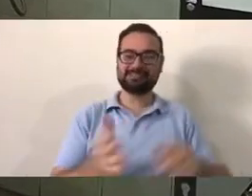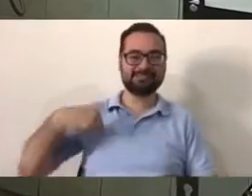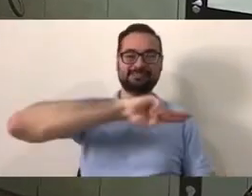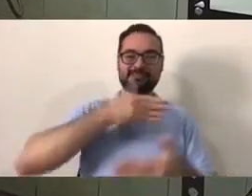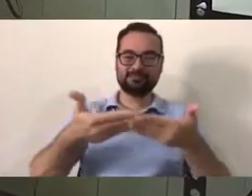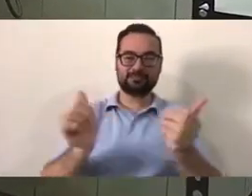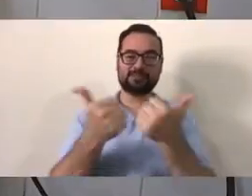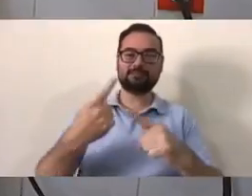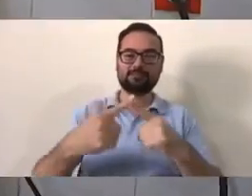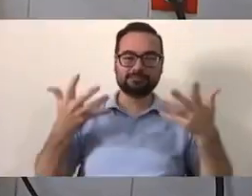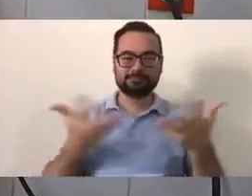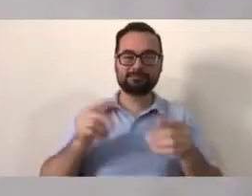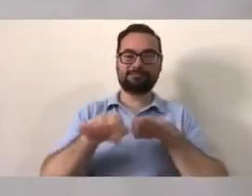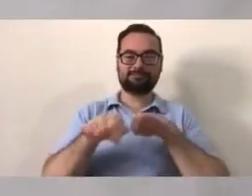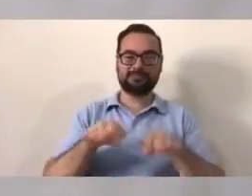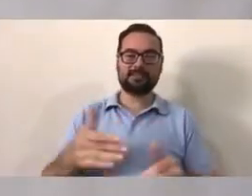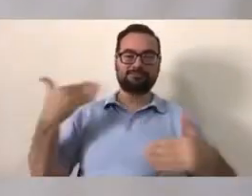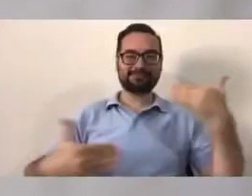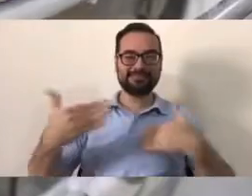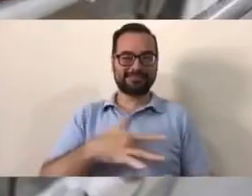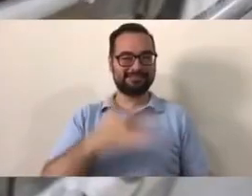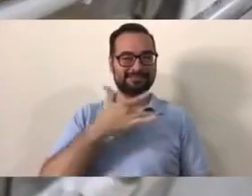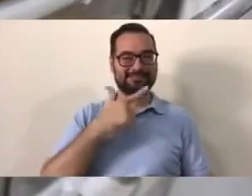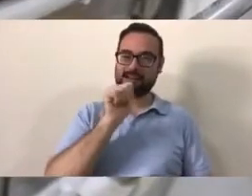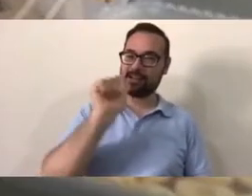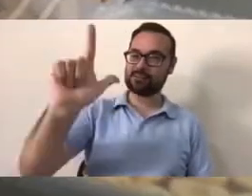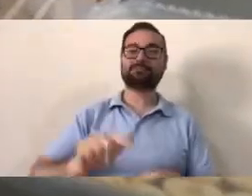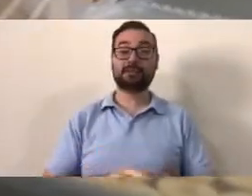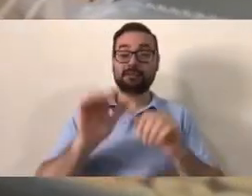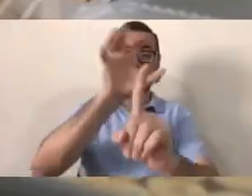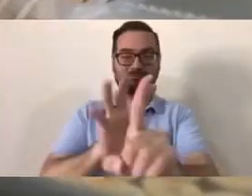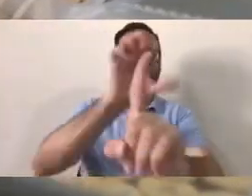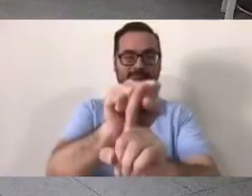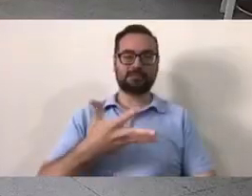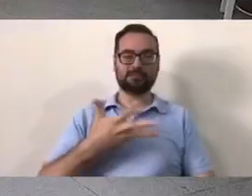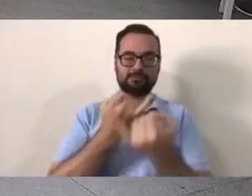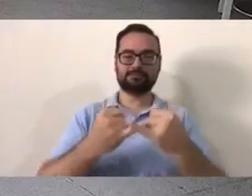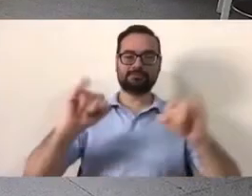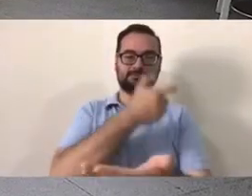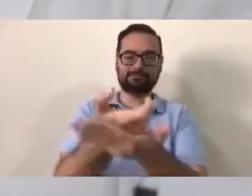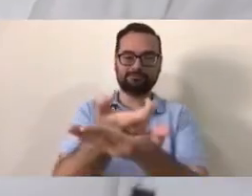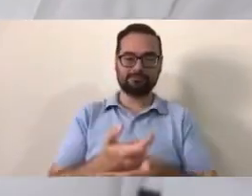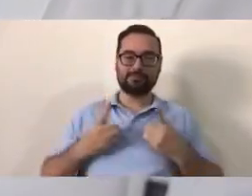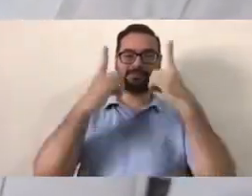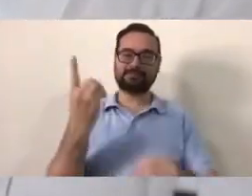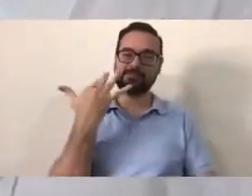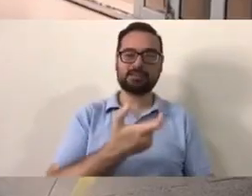digno que disfrutan con el alma, logran tener independencia económica y ofrecernos deliciosas galletas y pan de la más alta